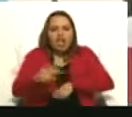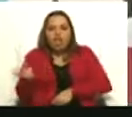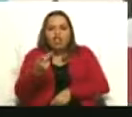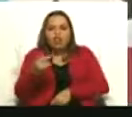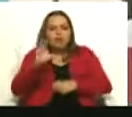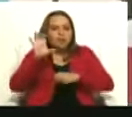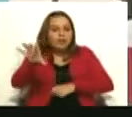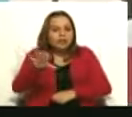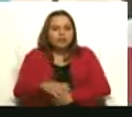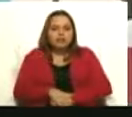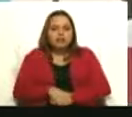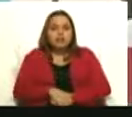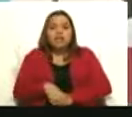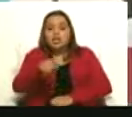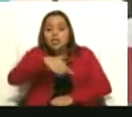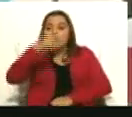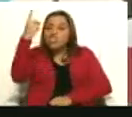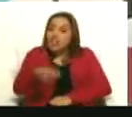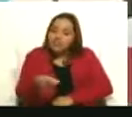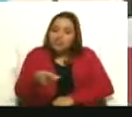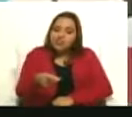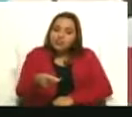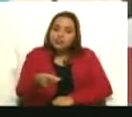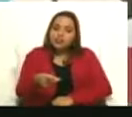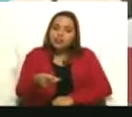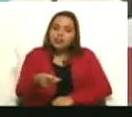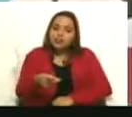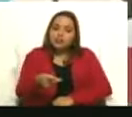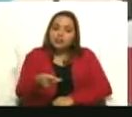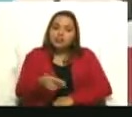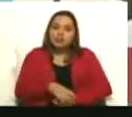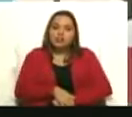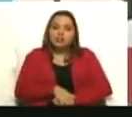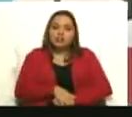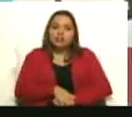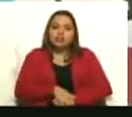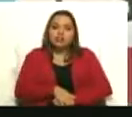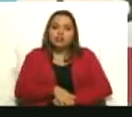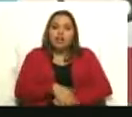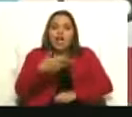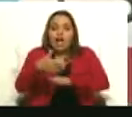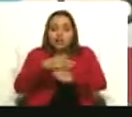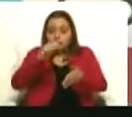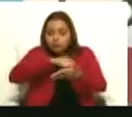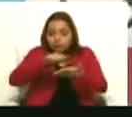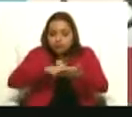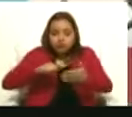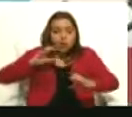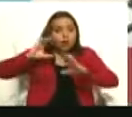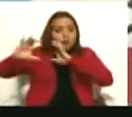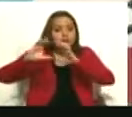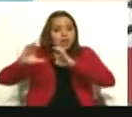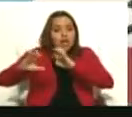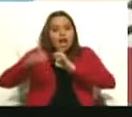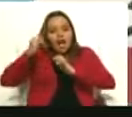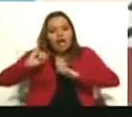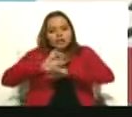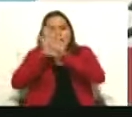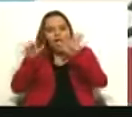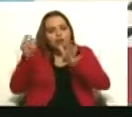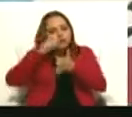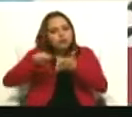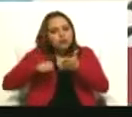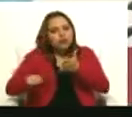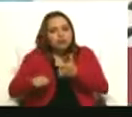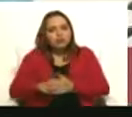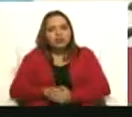Y ellos están así obligados, porque en comunicados conjuntos, así se estableció,